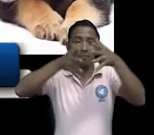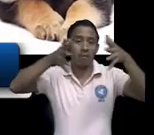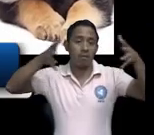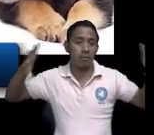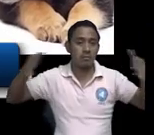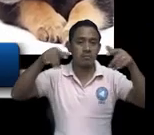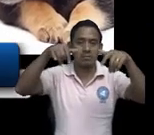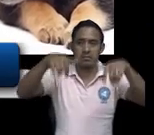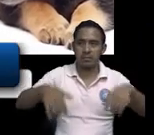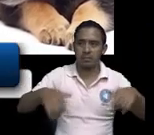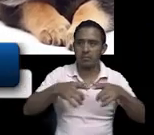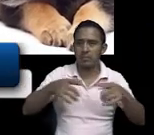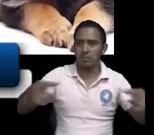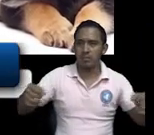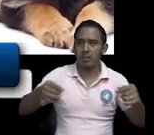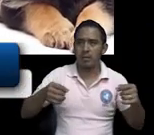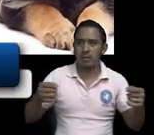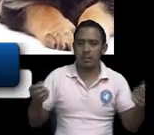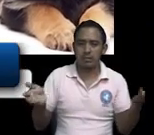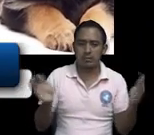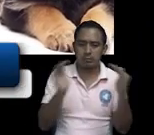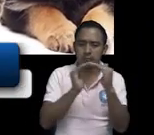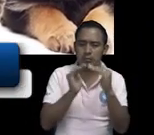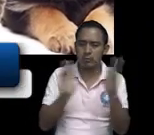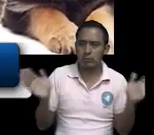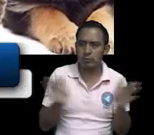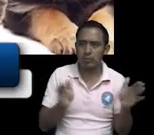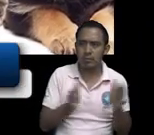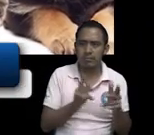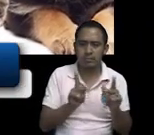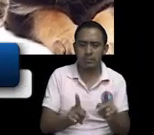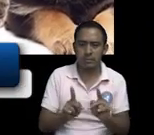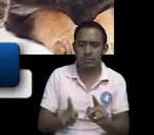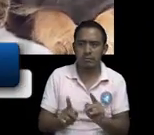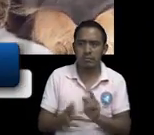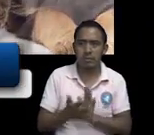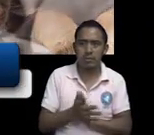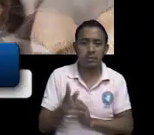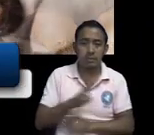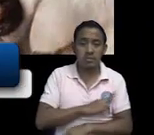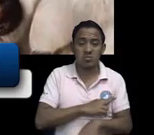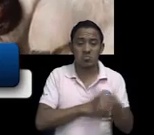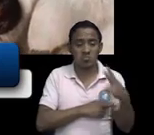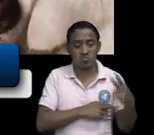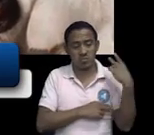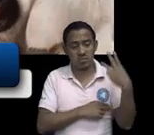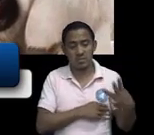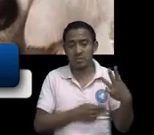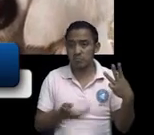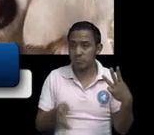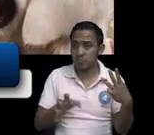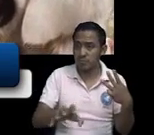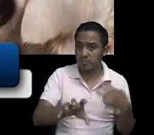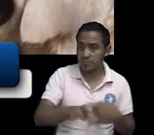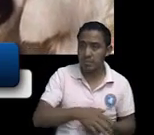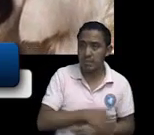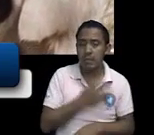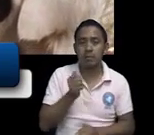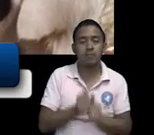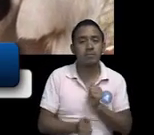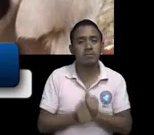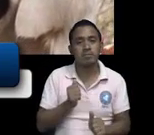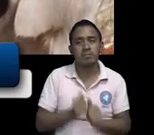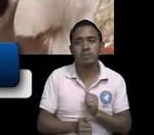aquí generalmente en Managua las casas son pequeñas y hay personas que tienen hasta dos o tres perros. Y es un problema,